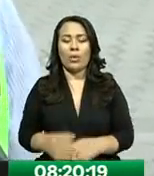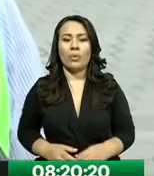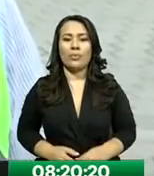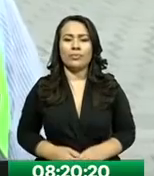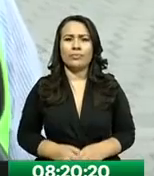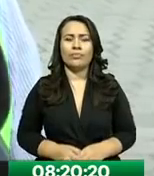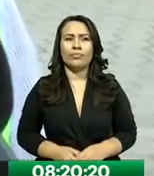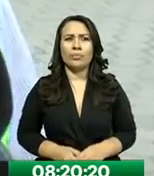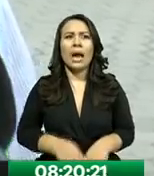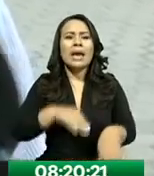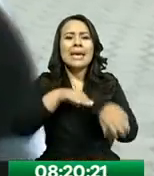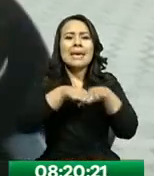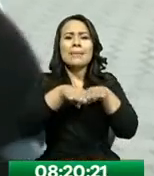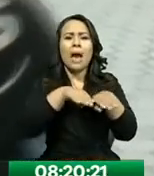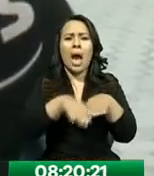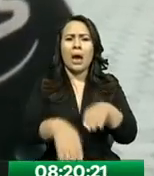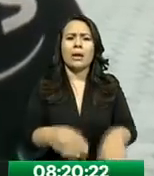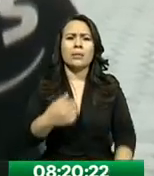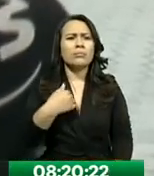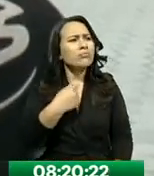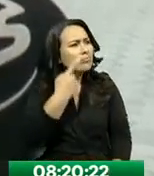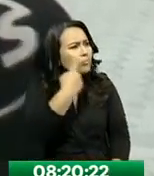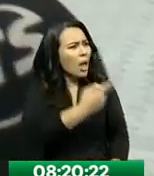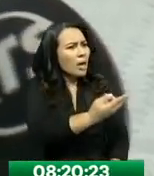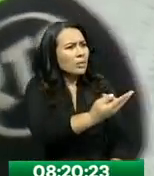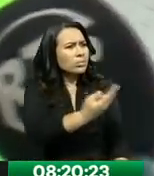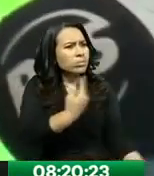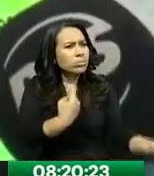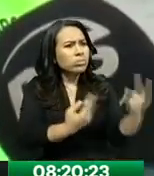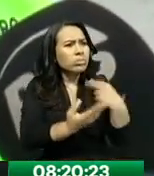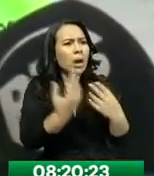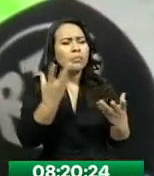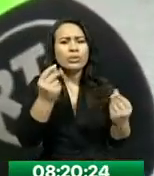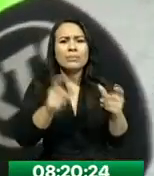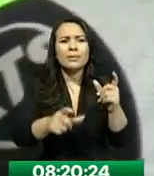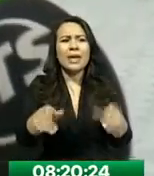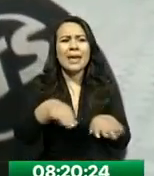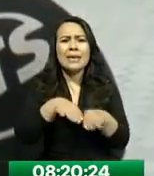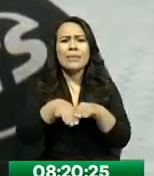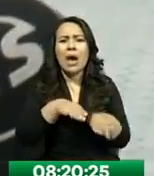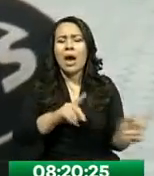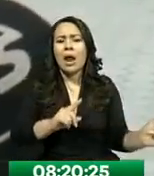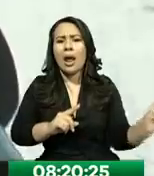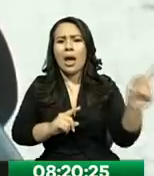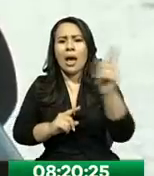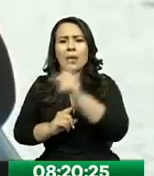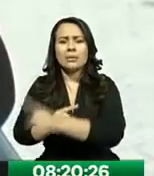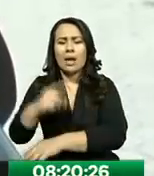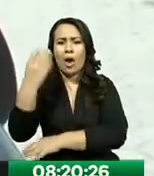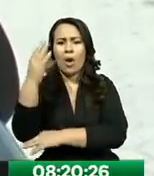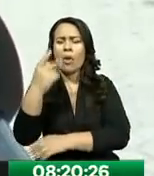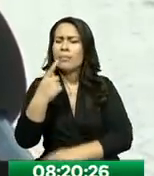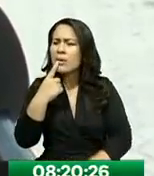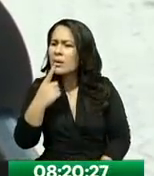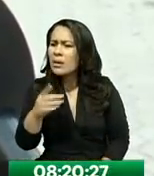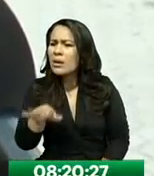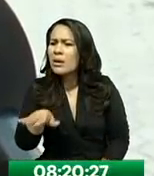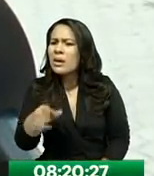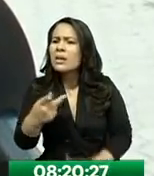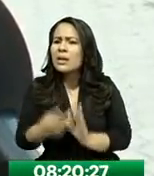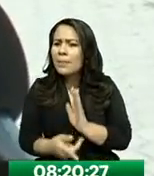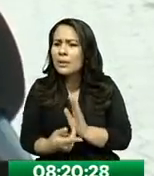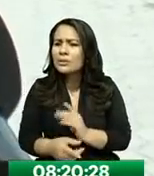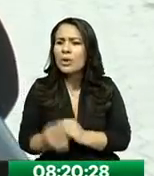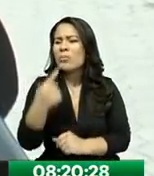Ibarra, que no hemos tenido ese retorno, pero lo tuvimos el retorno desde Ibarra hasta la ciudad de Ipiales. El día de ayer, en cambio, se